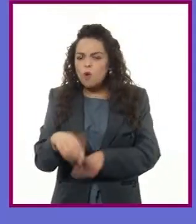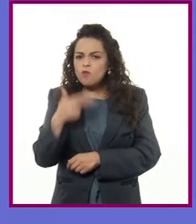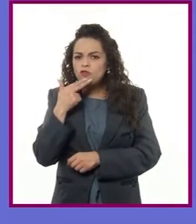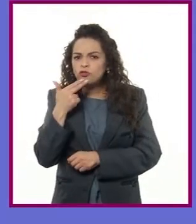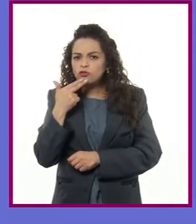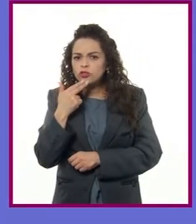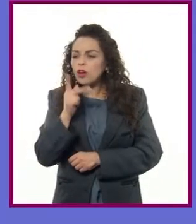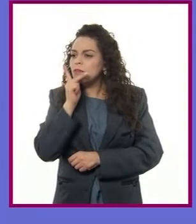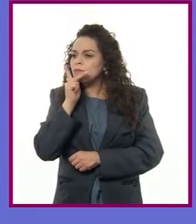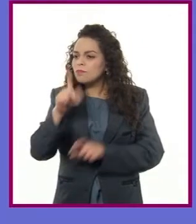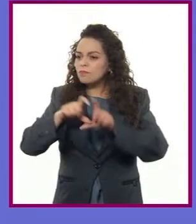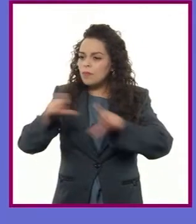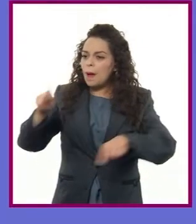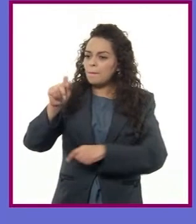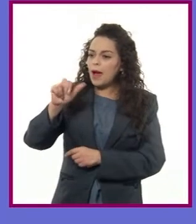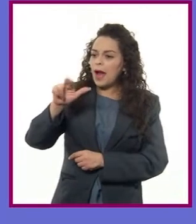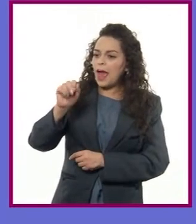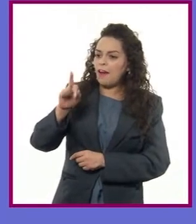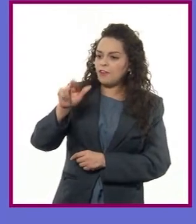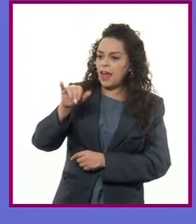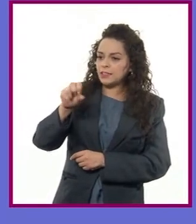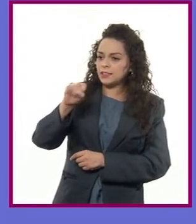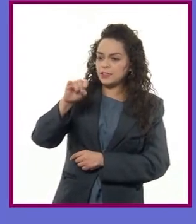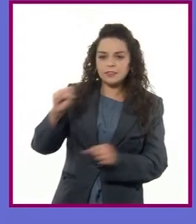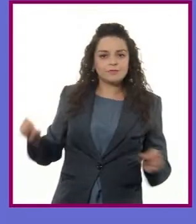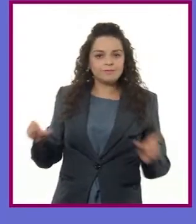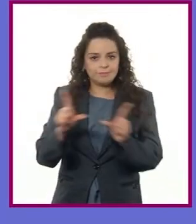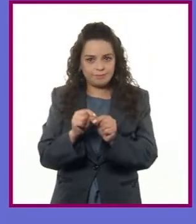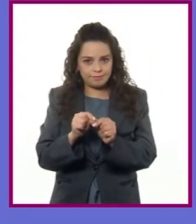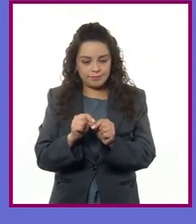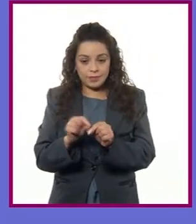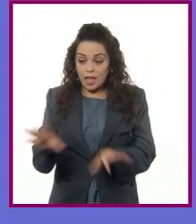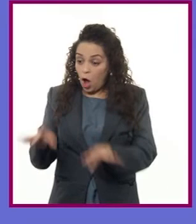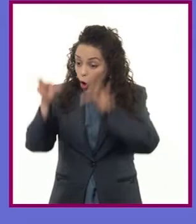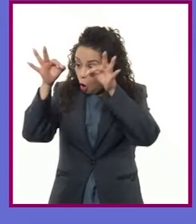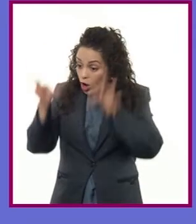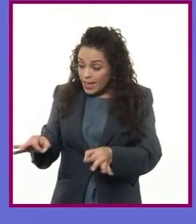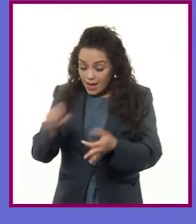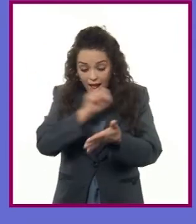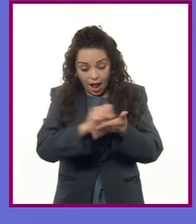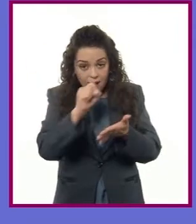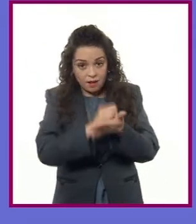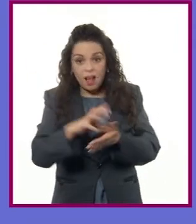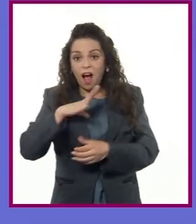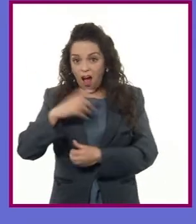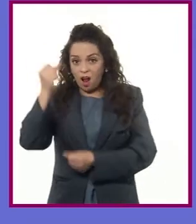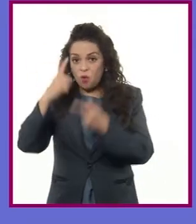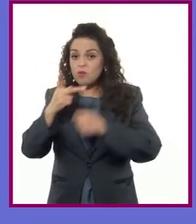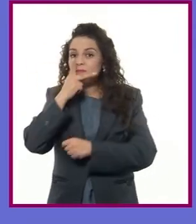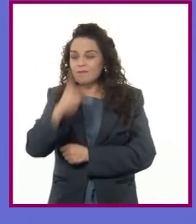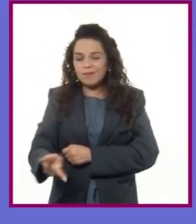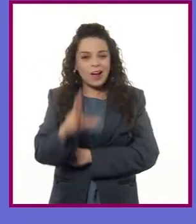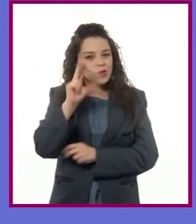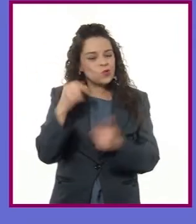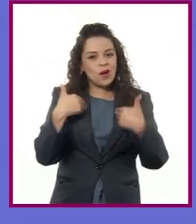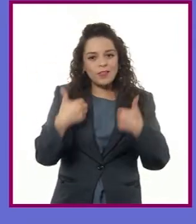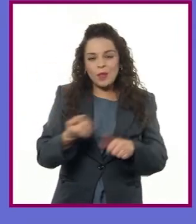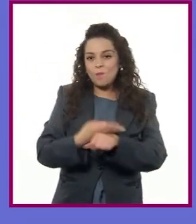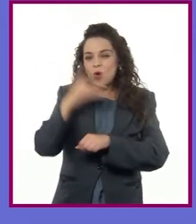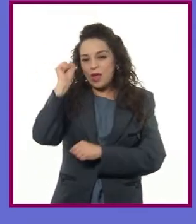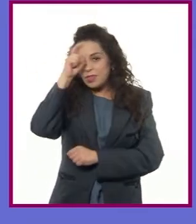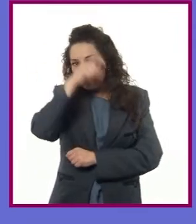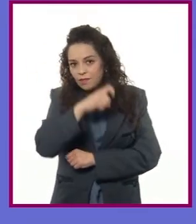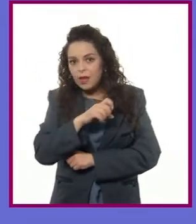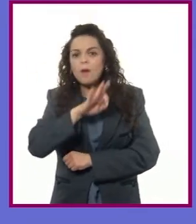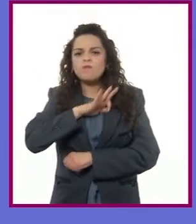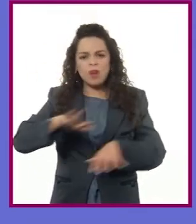paráfrasis. En el texto original hay algunas palabras difíciles de entender o se puede decir de manera más